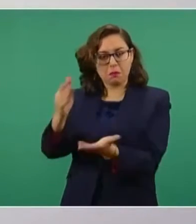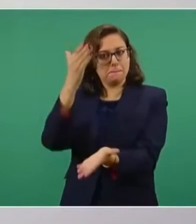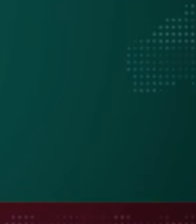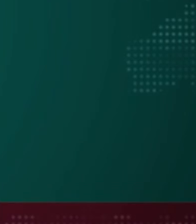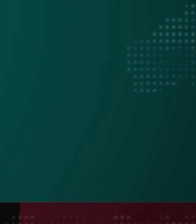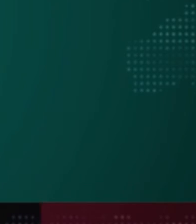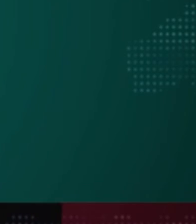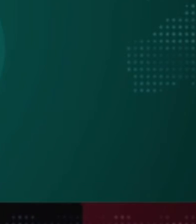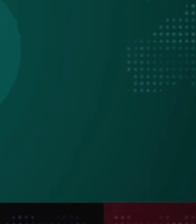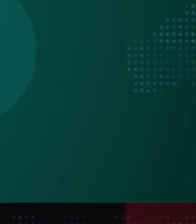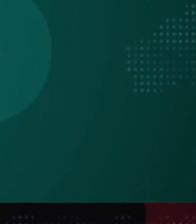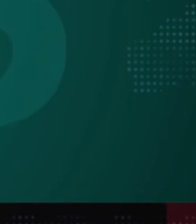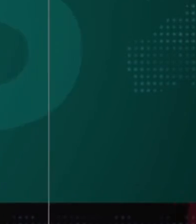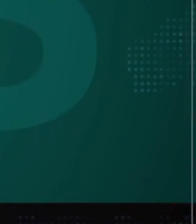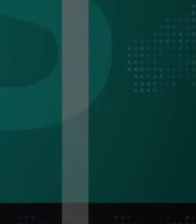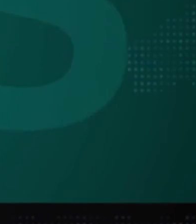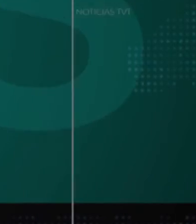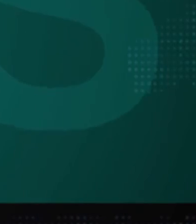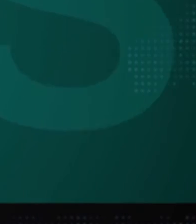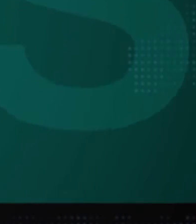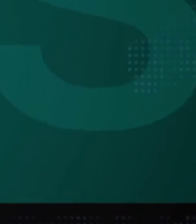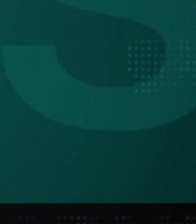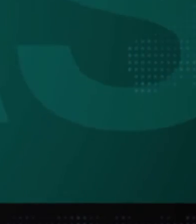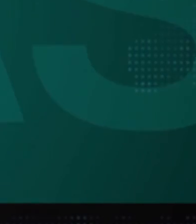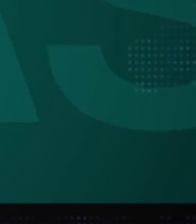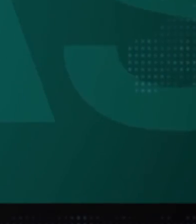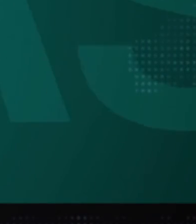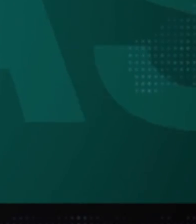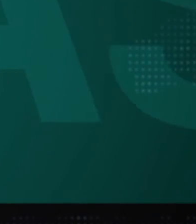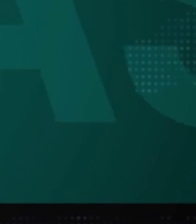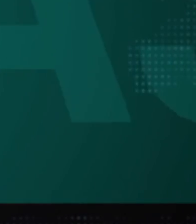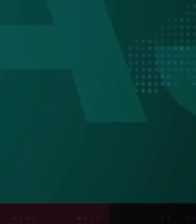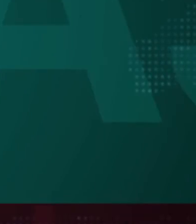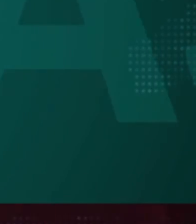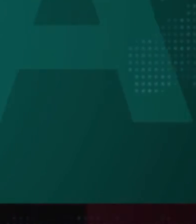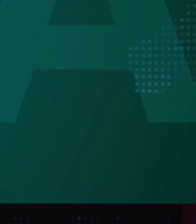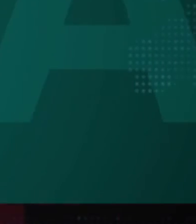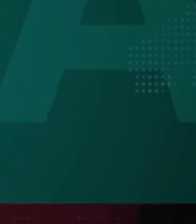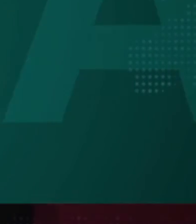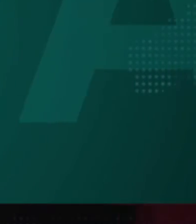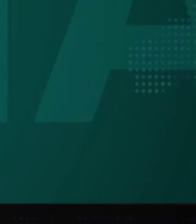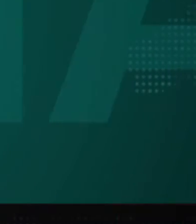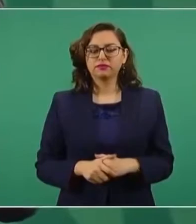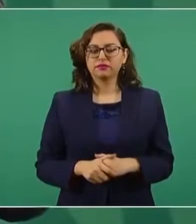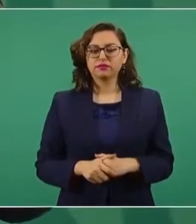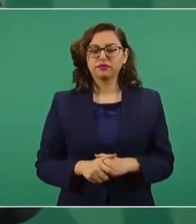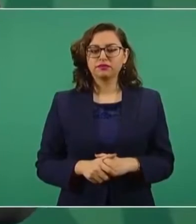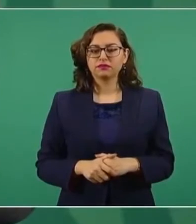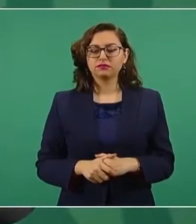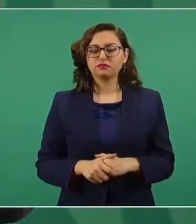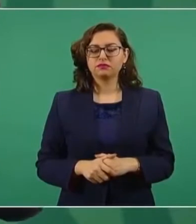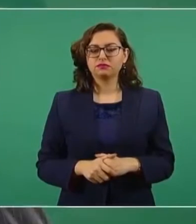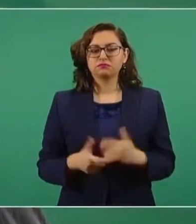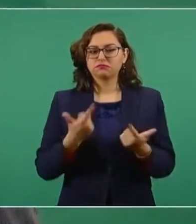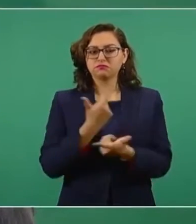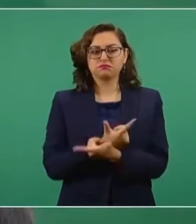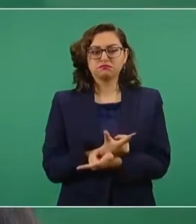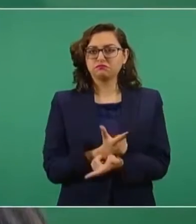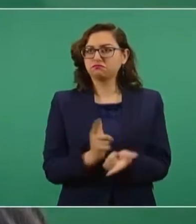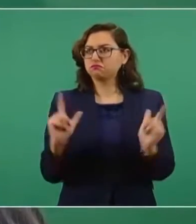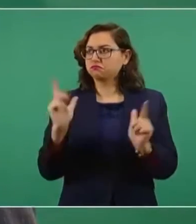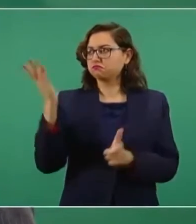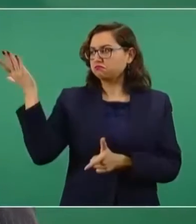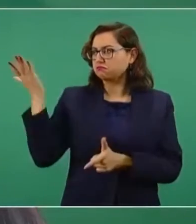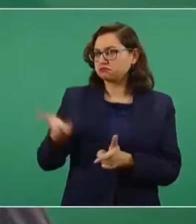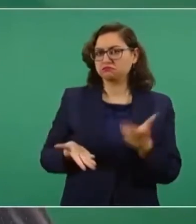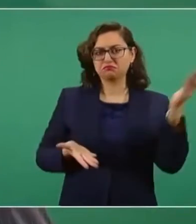denunciar este tipo de actos que atentan contra la democracia y agregó que es importante que se logre detener la compra de votos en el